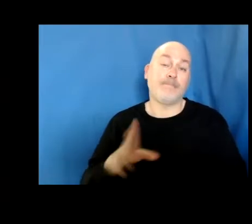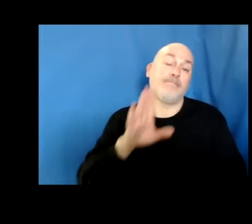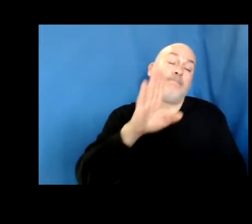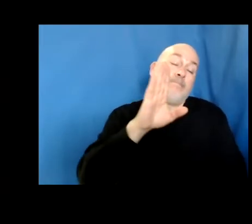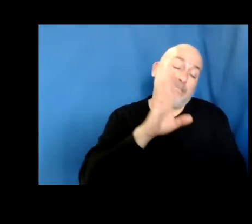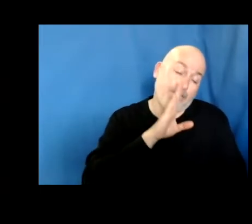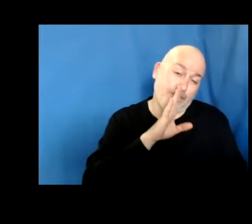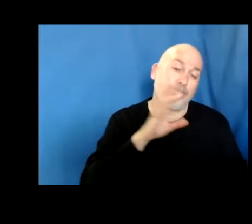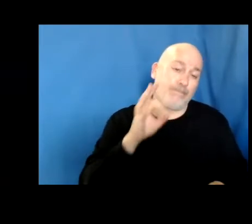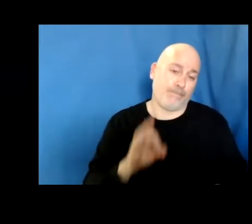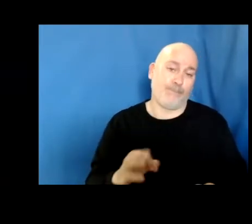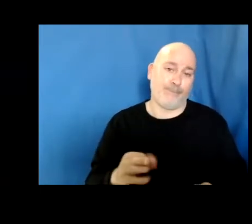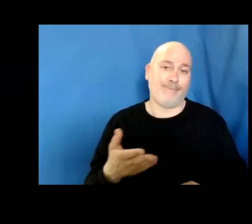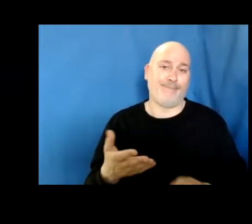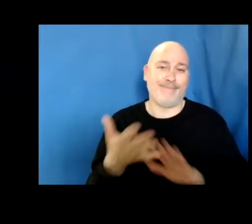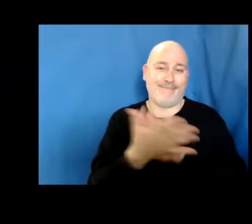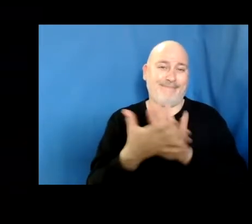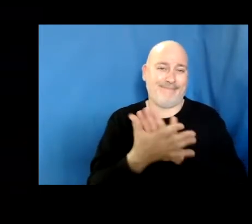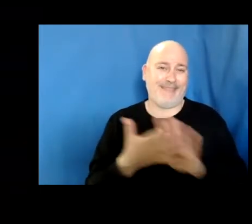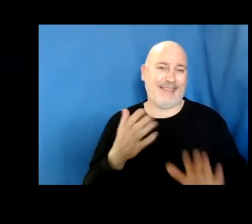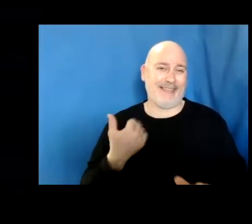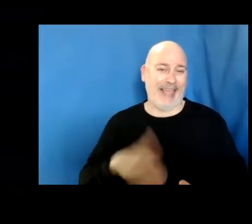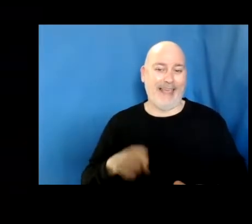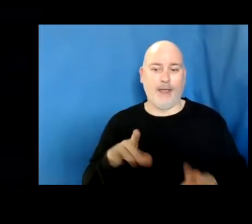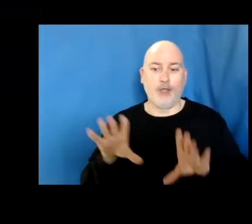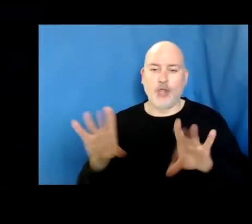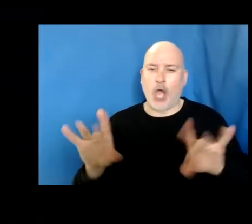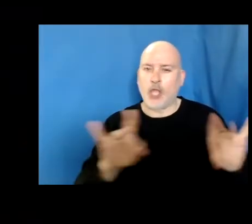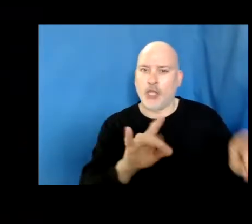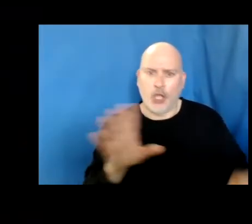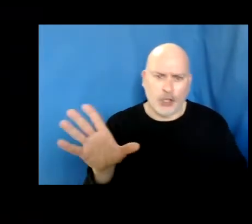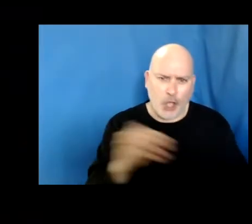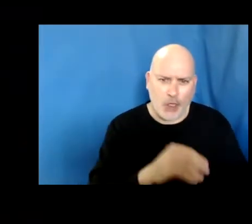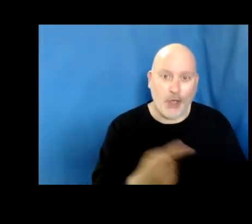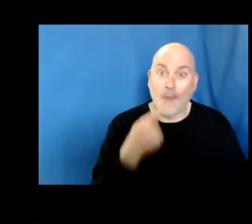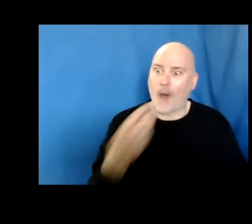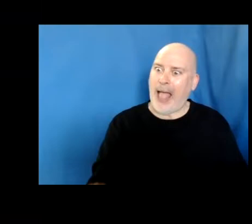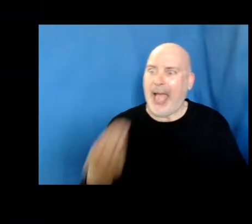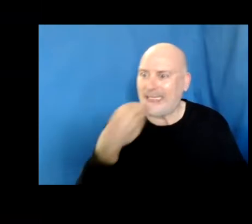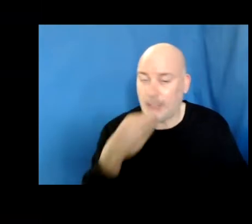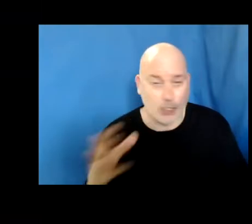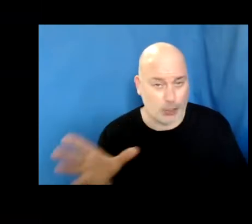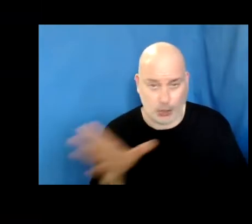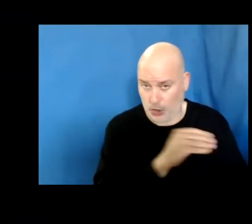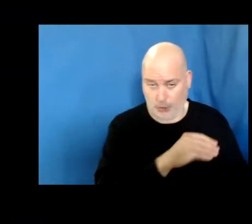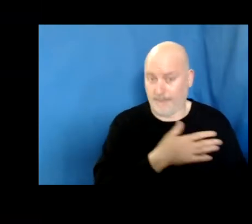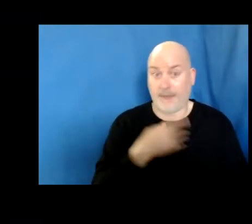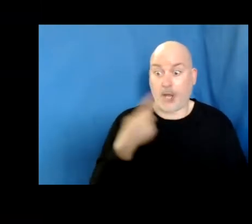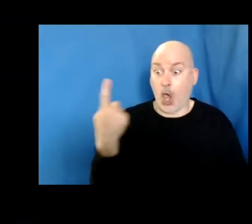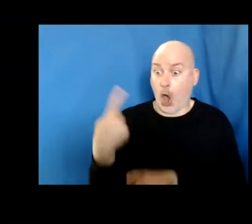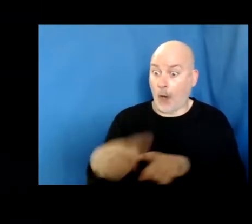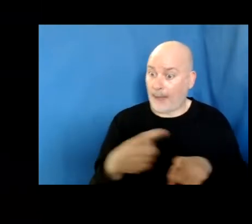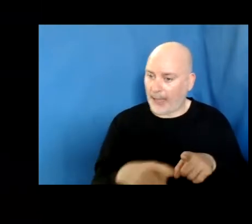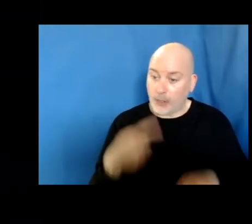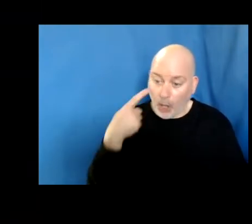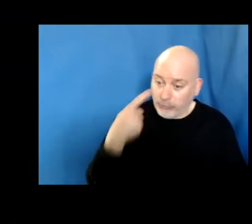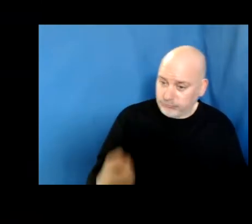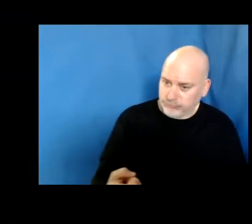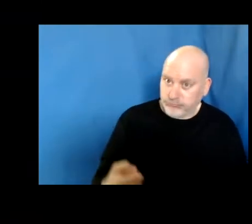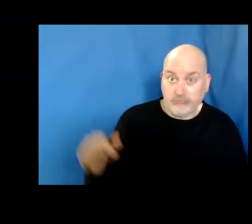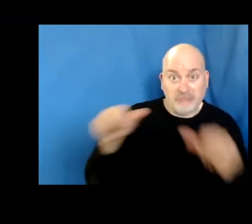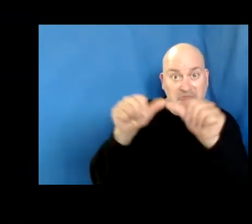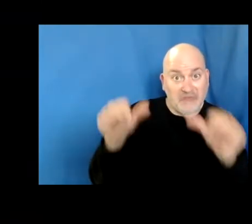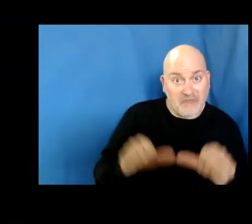el niño lo toca todo y se lo lleva todo a la boca, lo que va a hacer es que cualquier objeto que le llame la atención por la